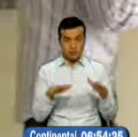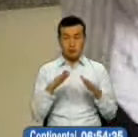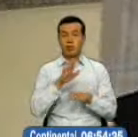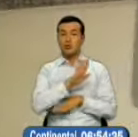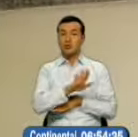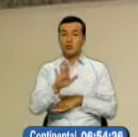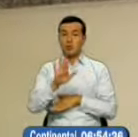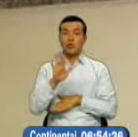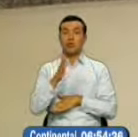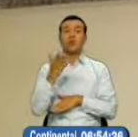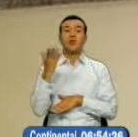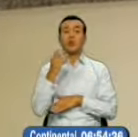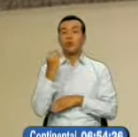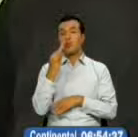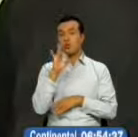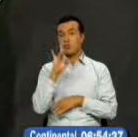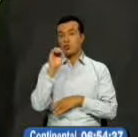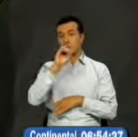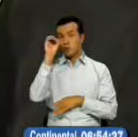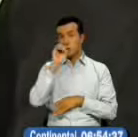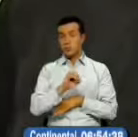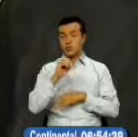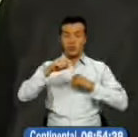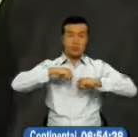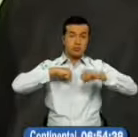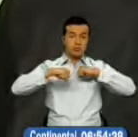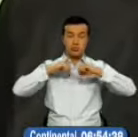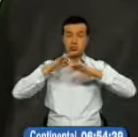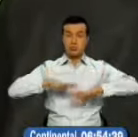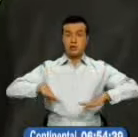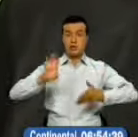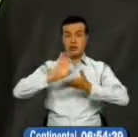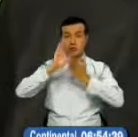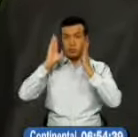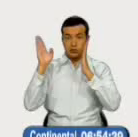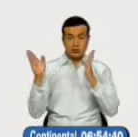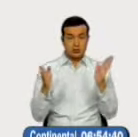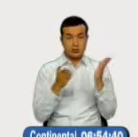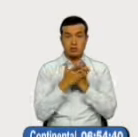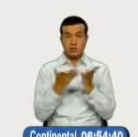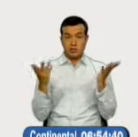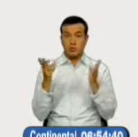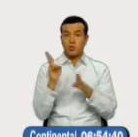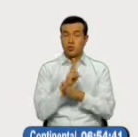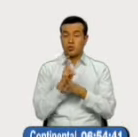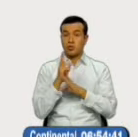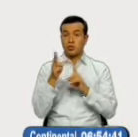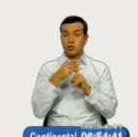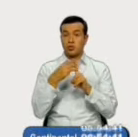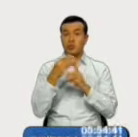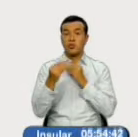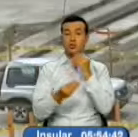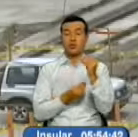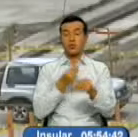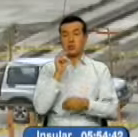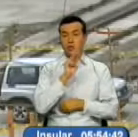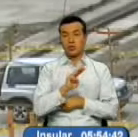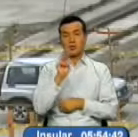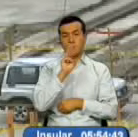se simplificarán más del 80% de los trámites en los centros de atención. Para hacer uso del sistema, usted debe ingresar a la